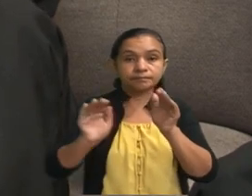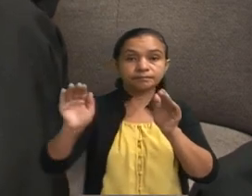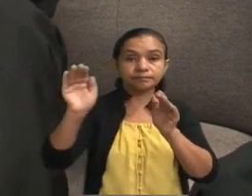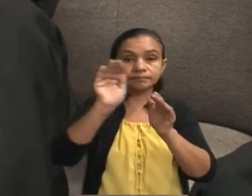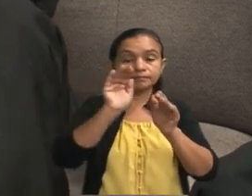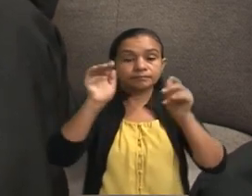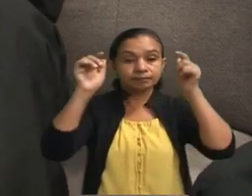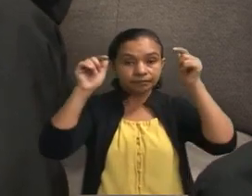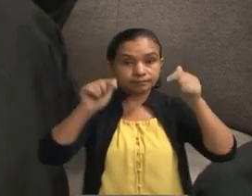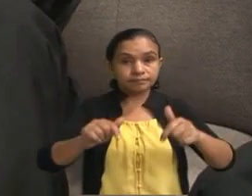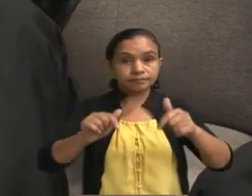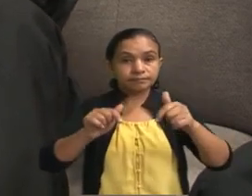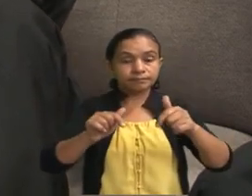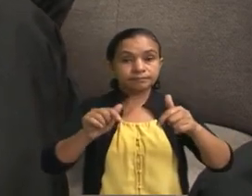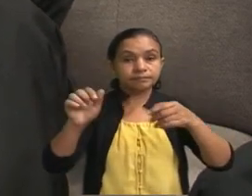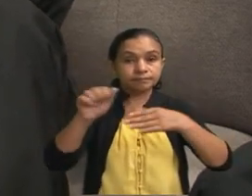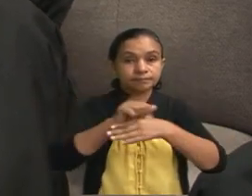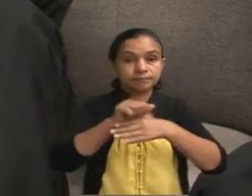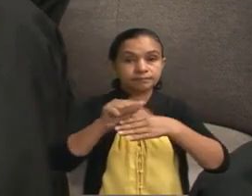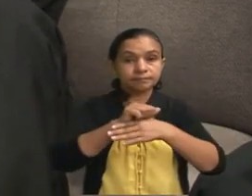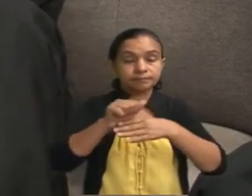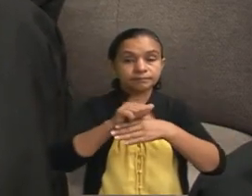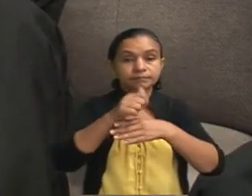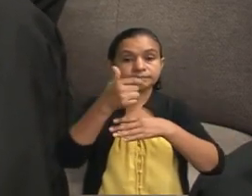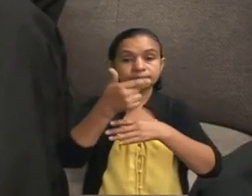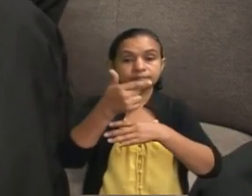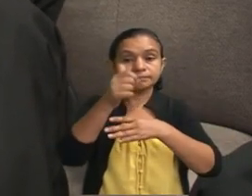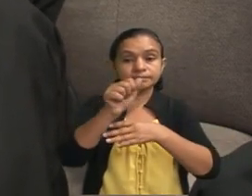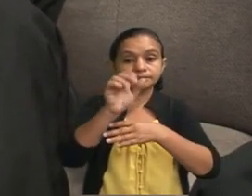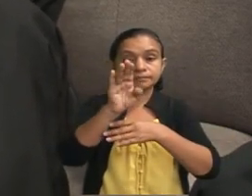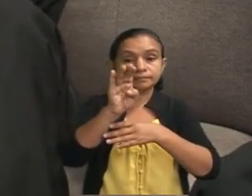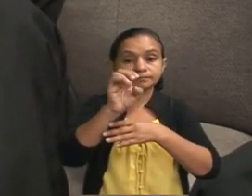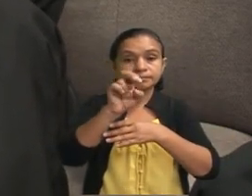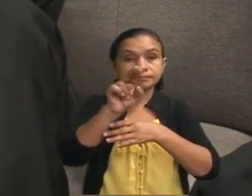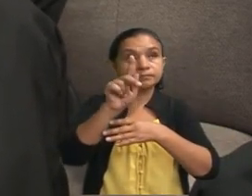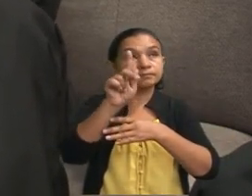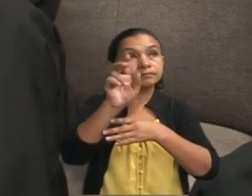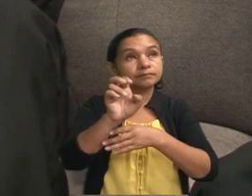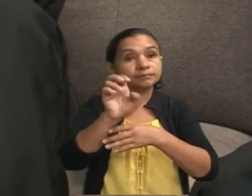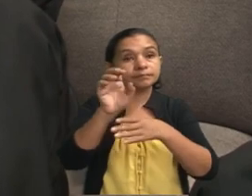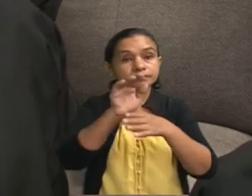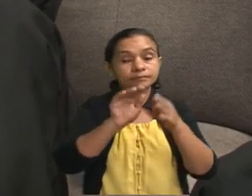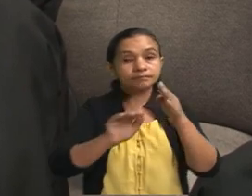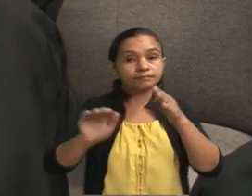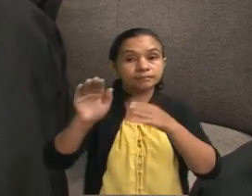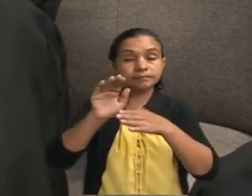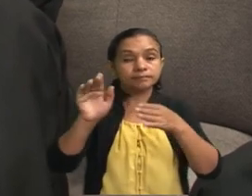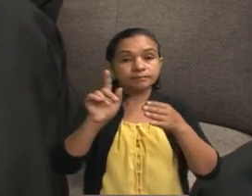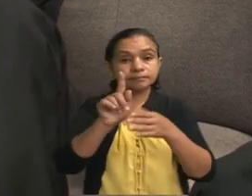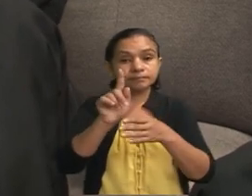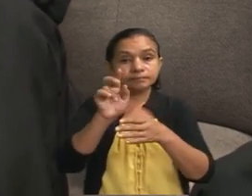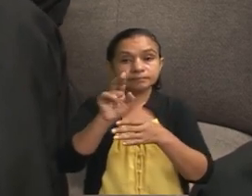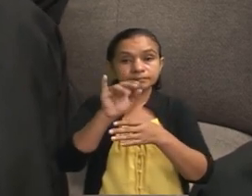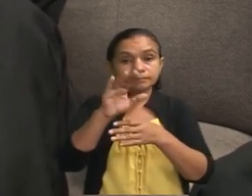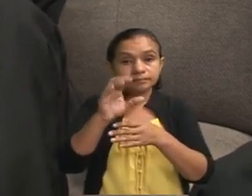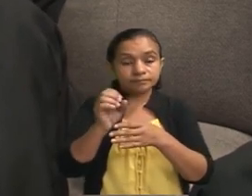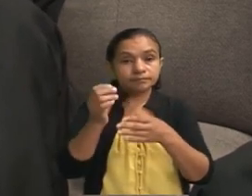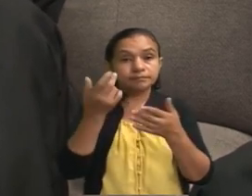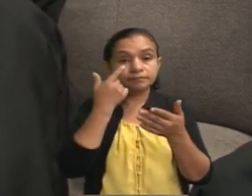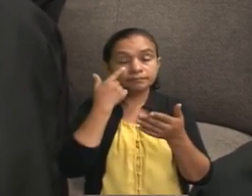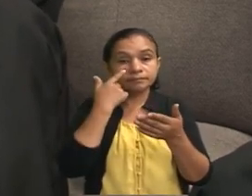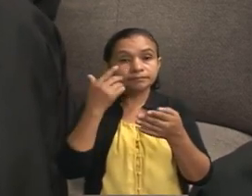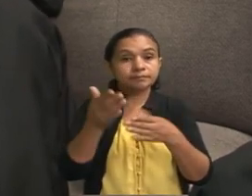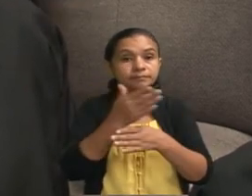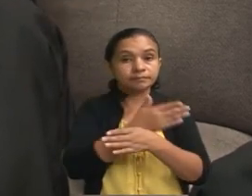esta ocasión, en este ejercicio de gabinete, vamos a hacer más énfasis en el componente técnico, ¿verdad? De lo que es un sistema de alerta